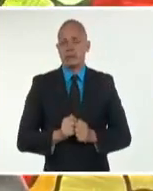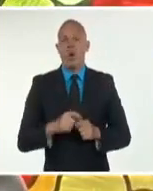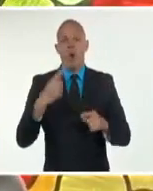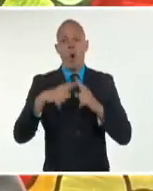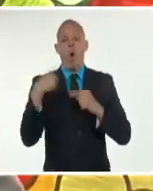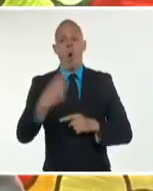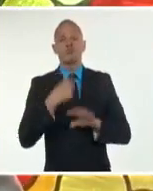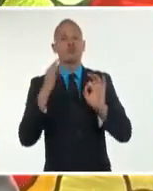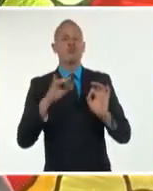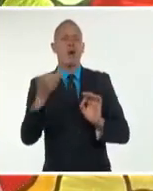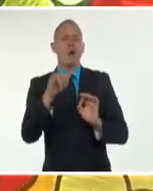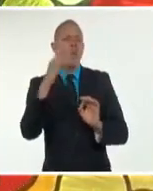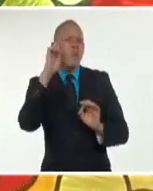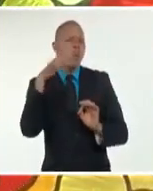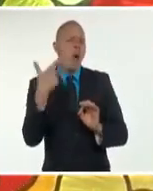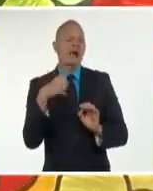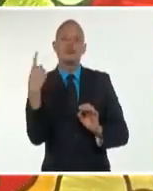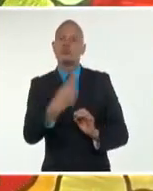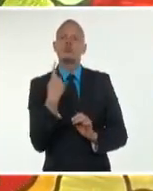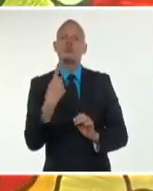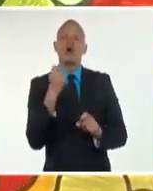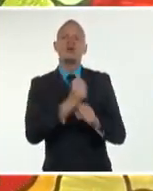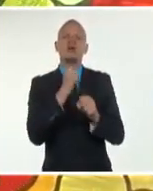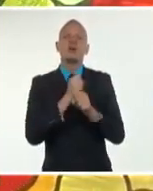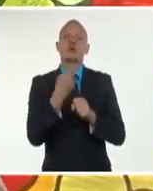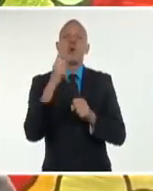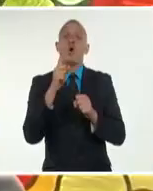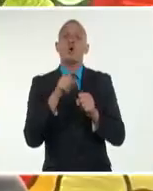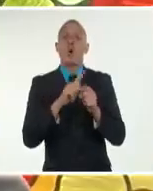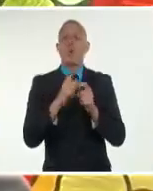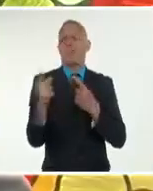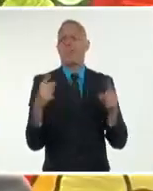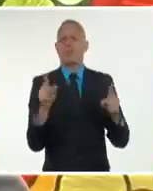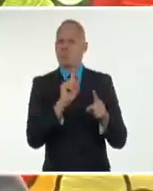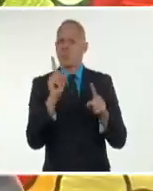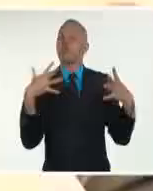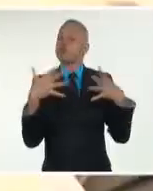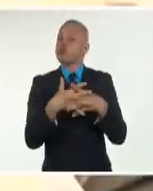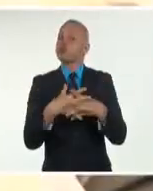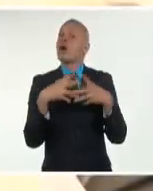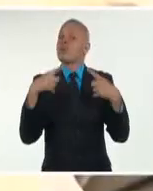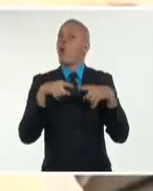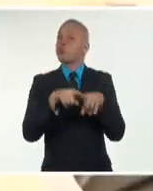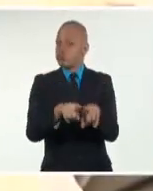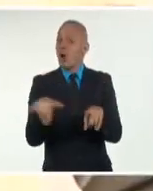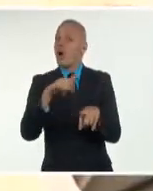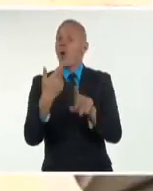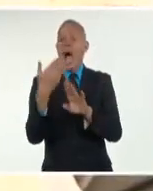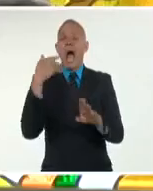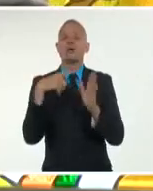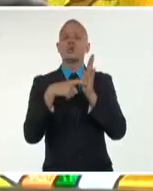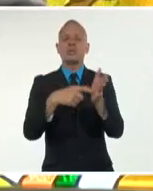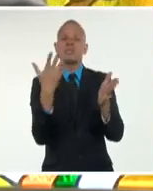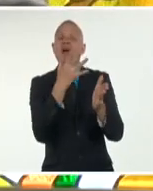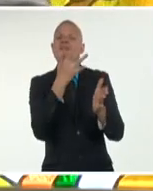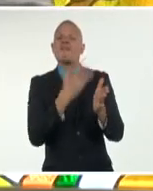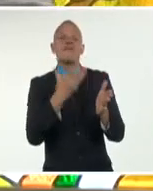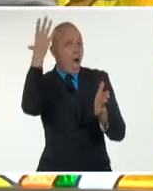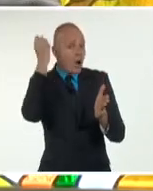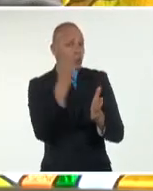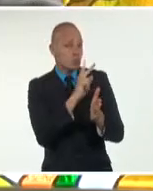de los postulados de la unidad que siempre han exigido Fidel y Raúl. Díaz-Canel reconoció la oportunidad